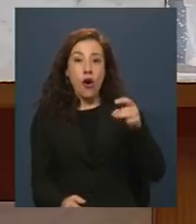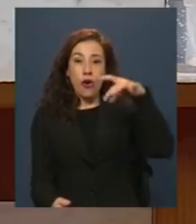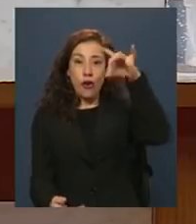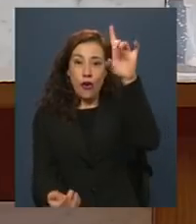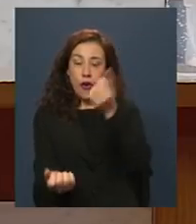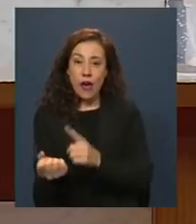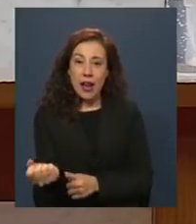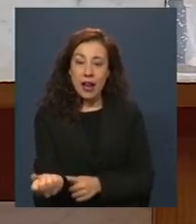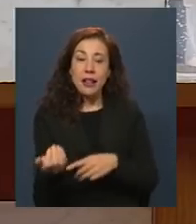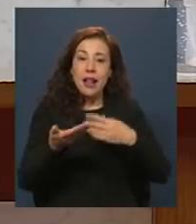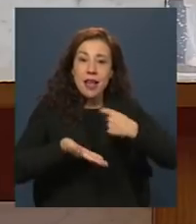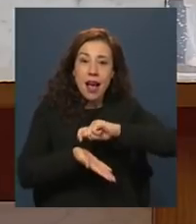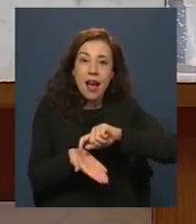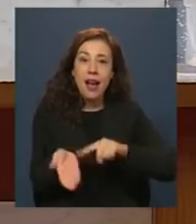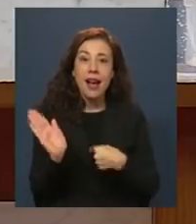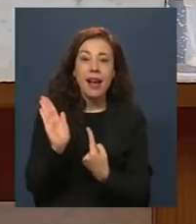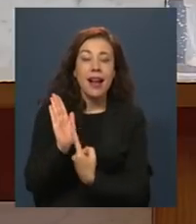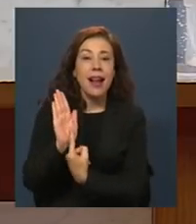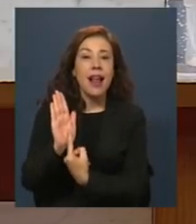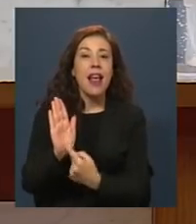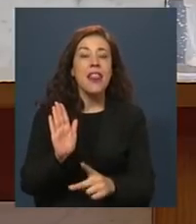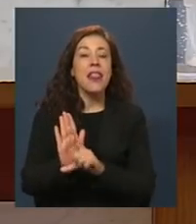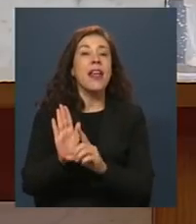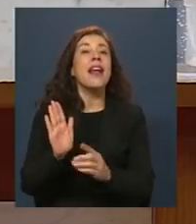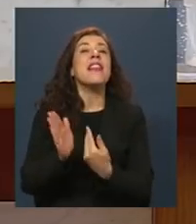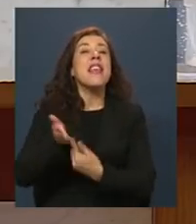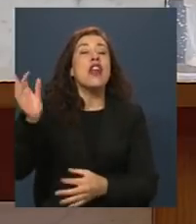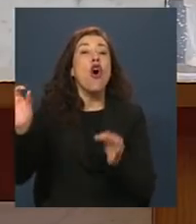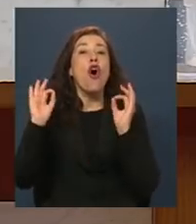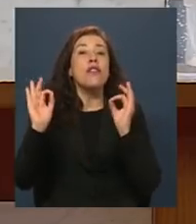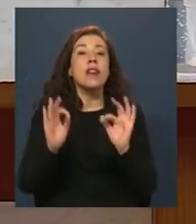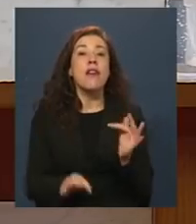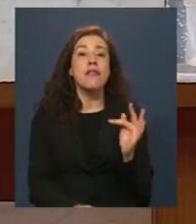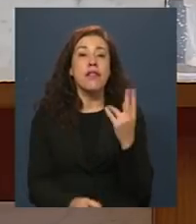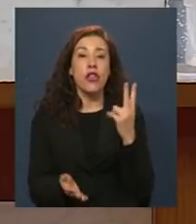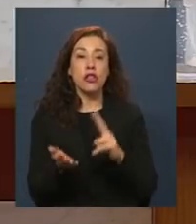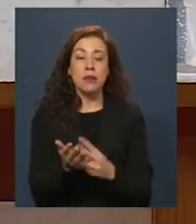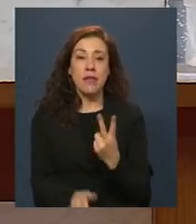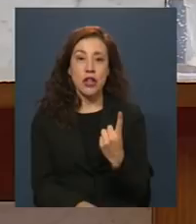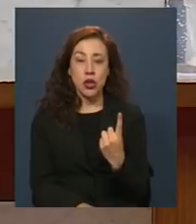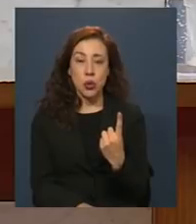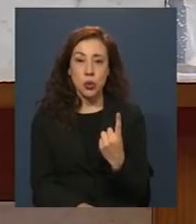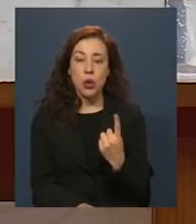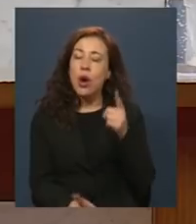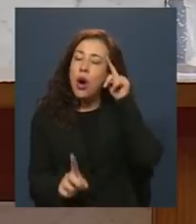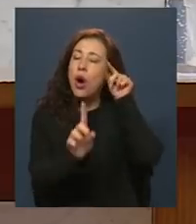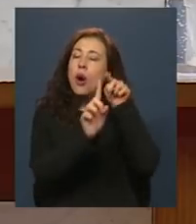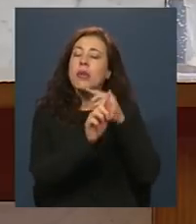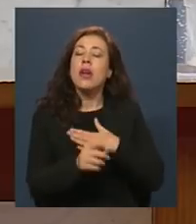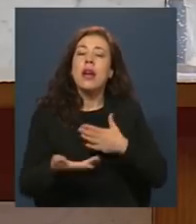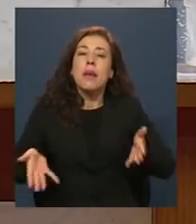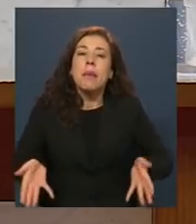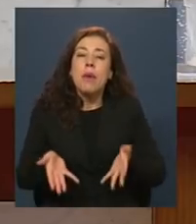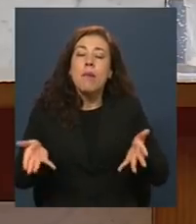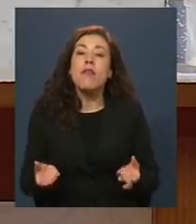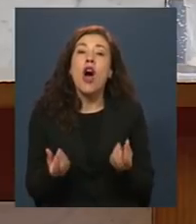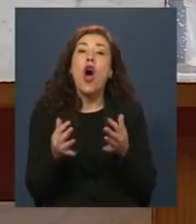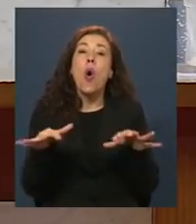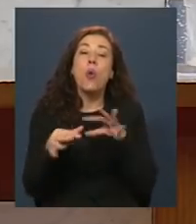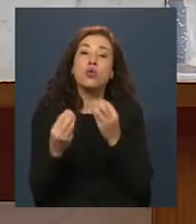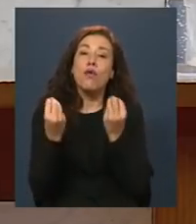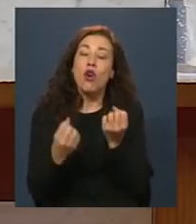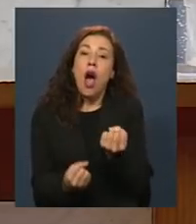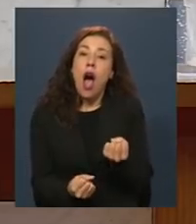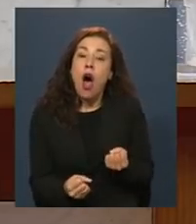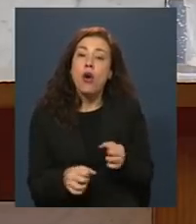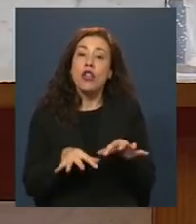que fue publicada en el Diario Oficial en febrero del año 2021 y que tiene por objeto promover el uso racional y eficiente